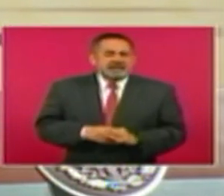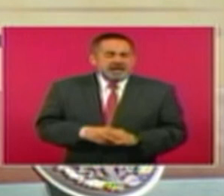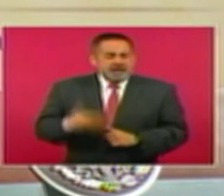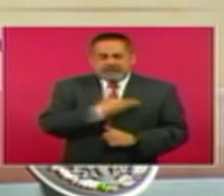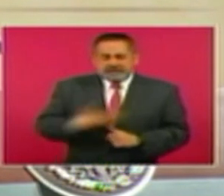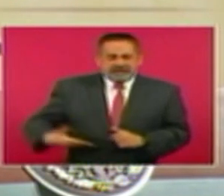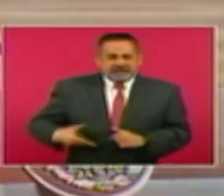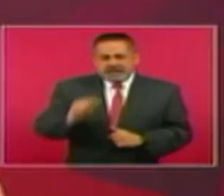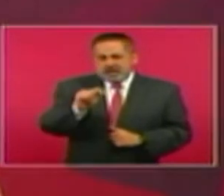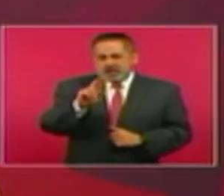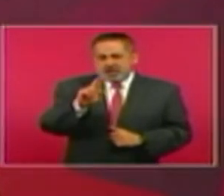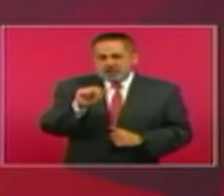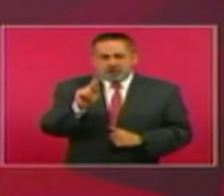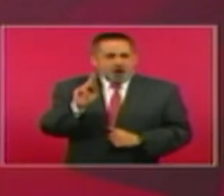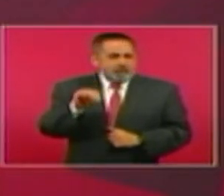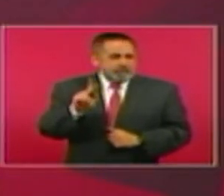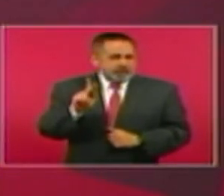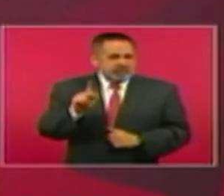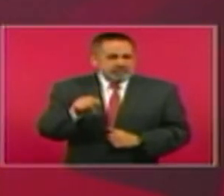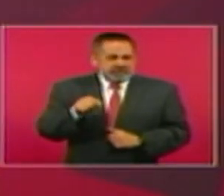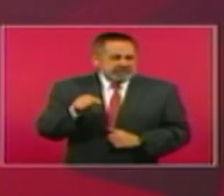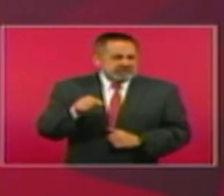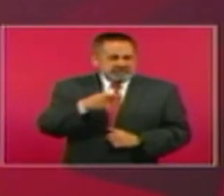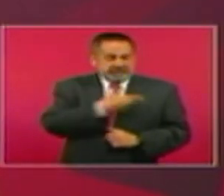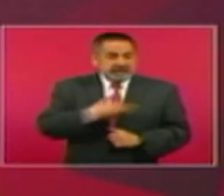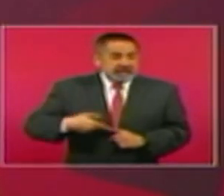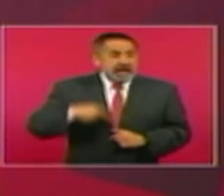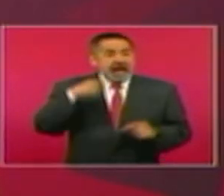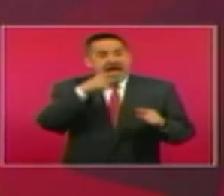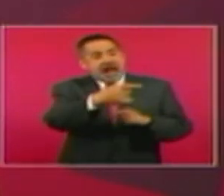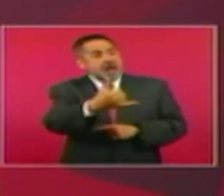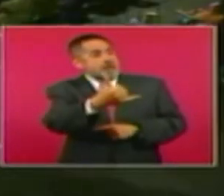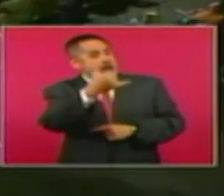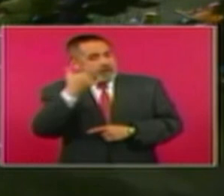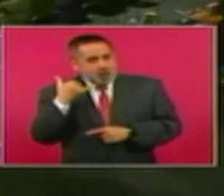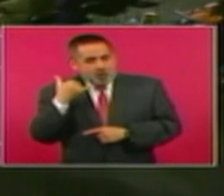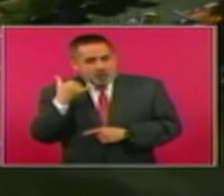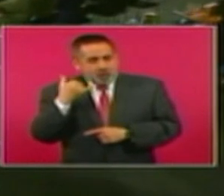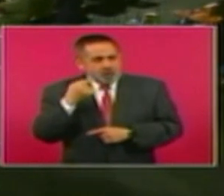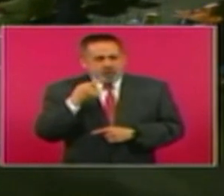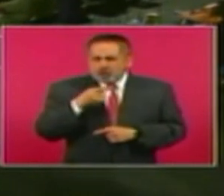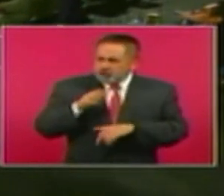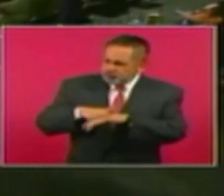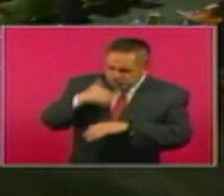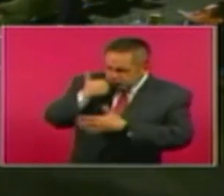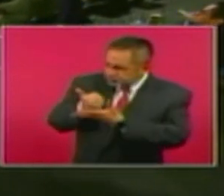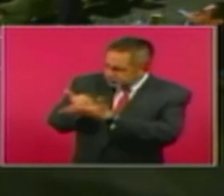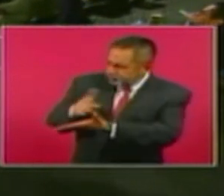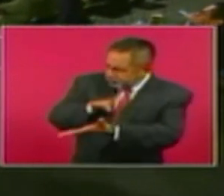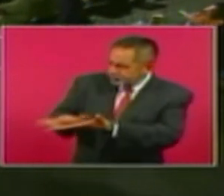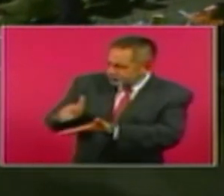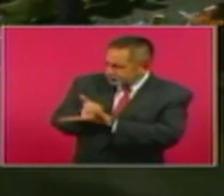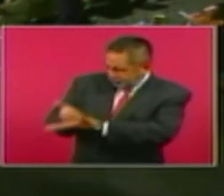si esta captura de El Chapo tiene mucho que ver como un premio para los Estados Unidos, porque es lo que se